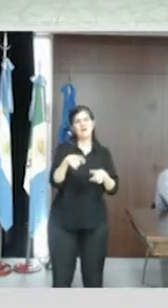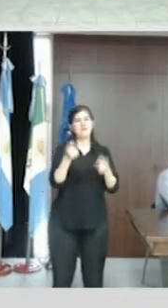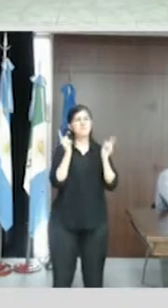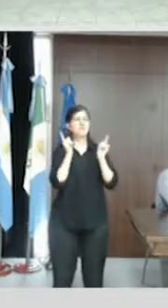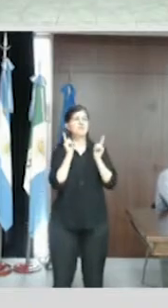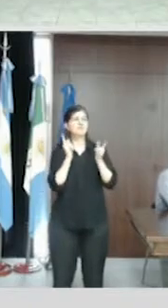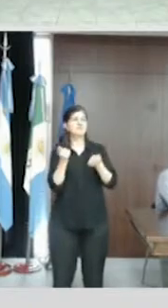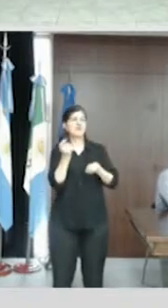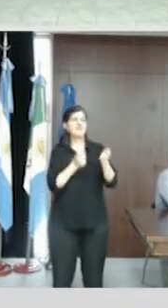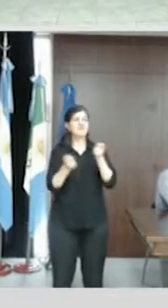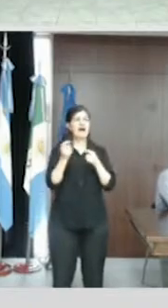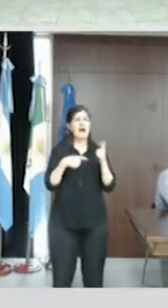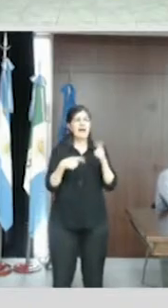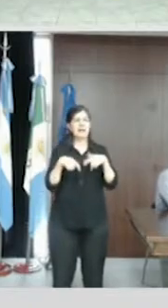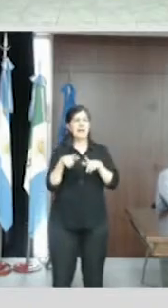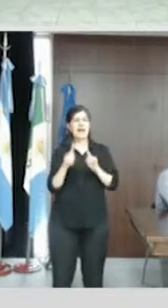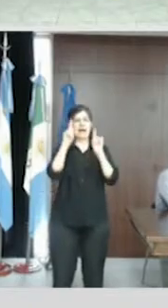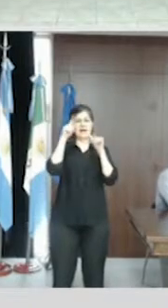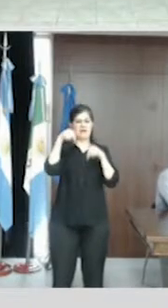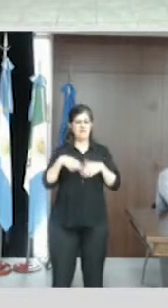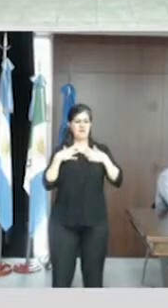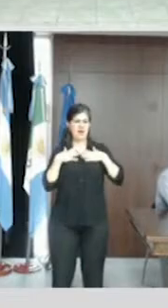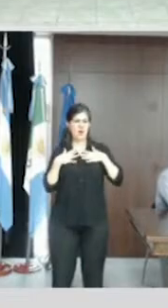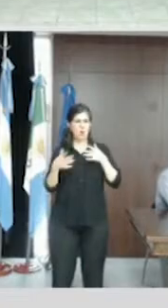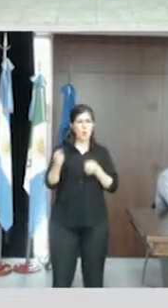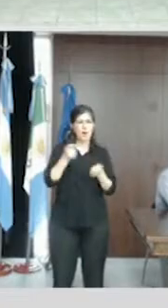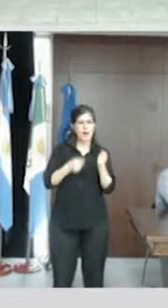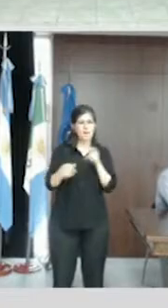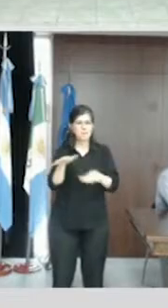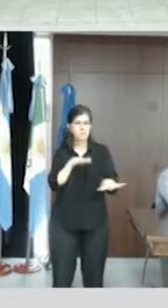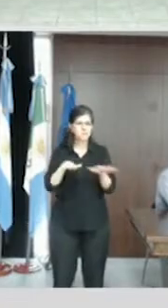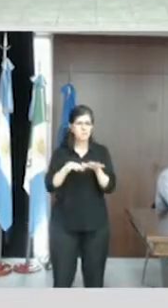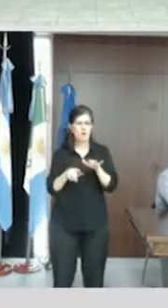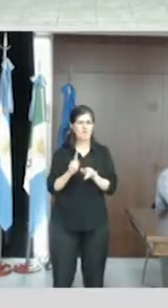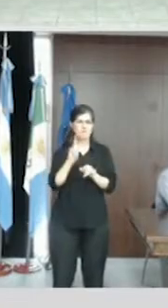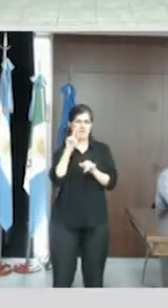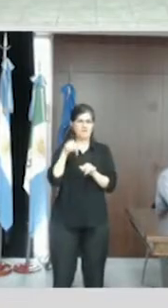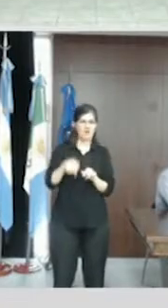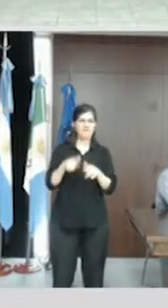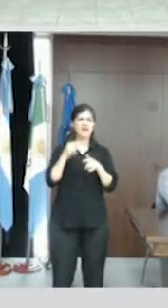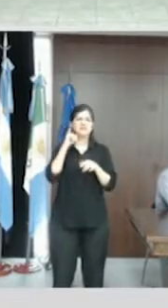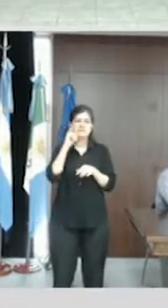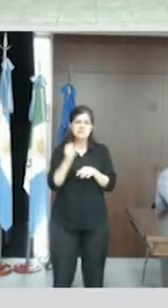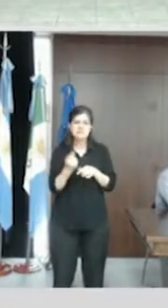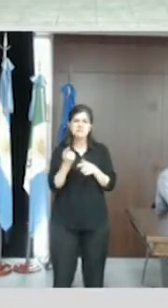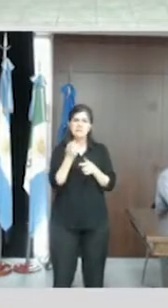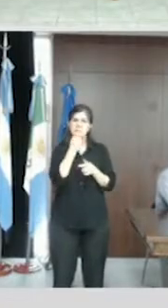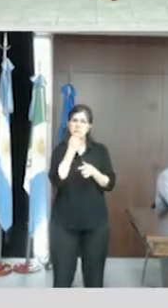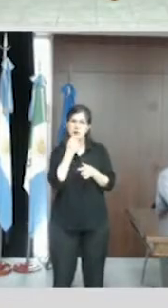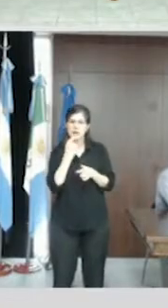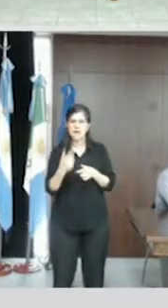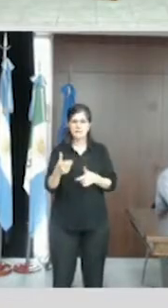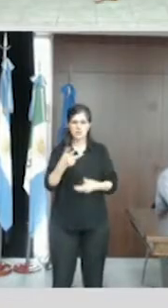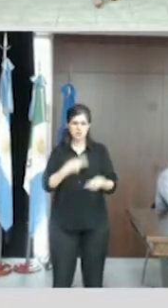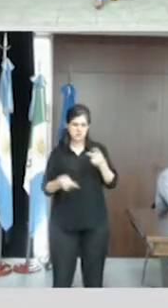el espacio bajo, medio, alto, que el cuerpo se mueva como puede. Que si está en una recuperación de una cirugía